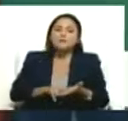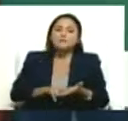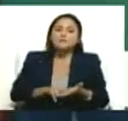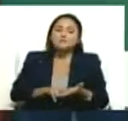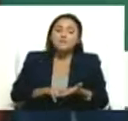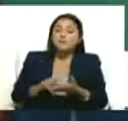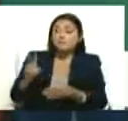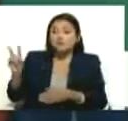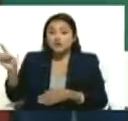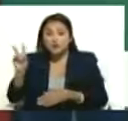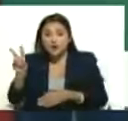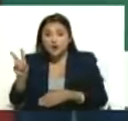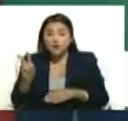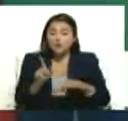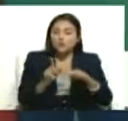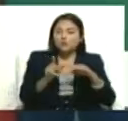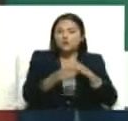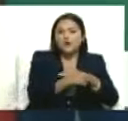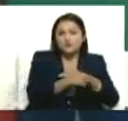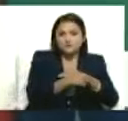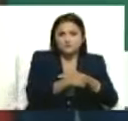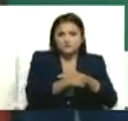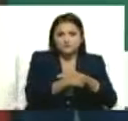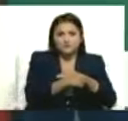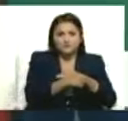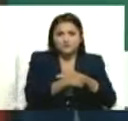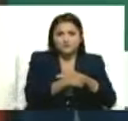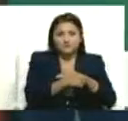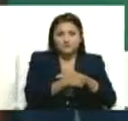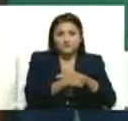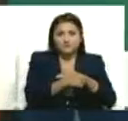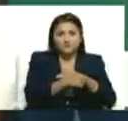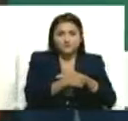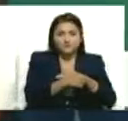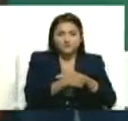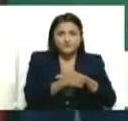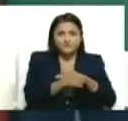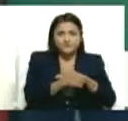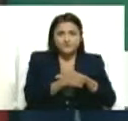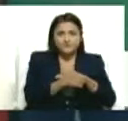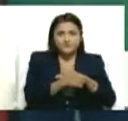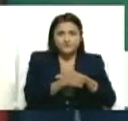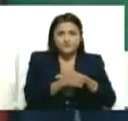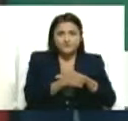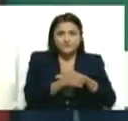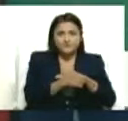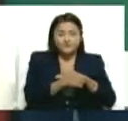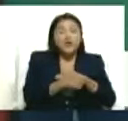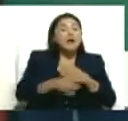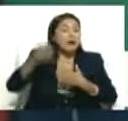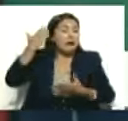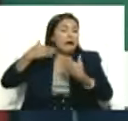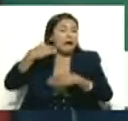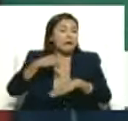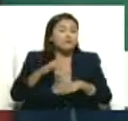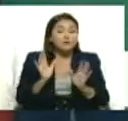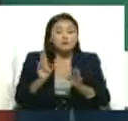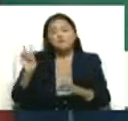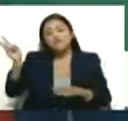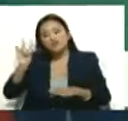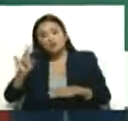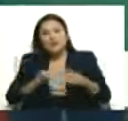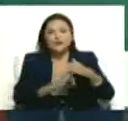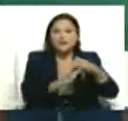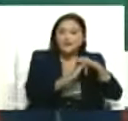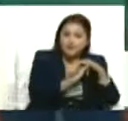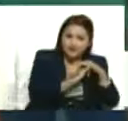dos partes. ¿Cuáles son las dos partes? En un principio, el Reino Unido y Venezuela.